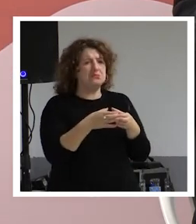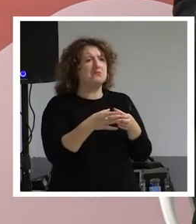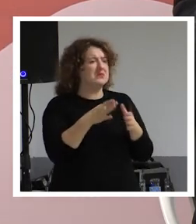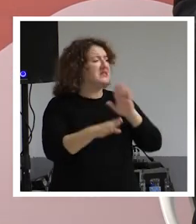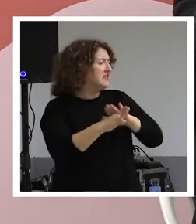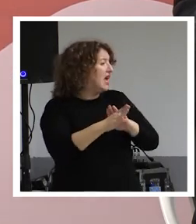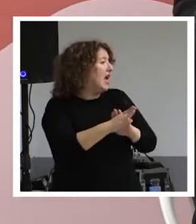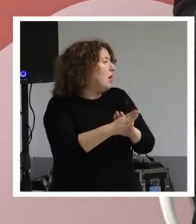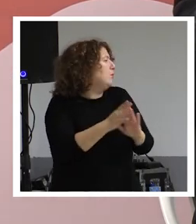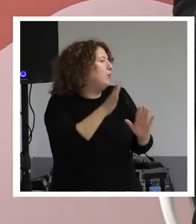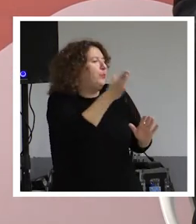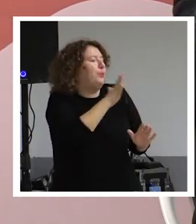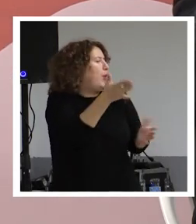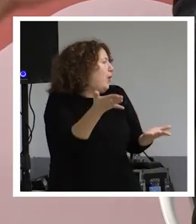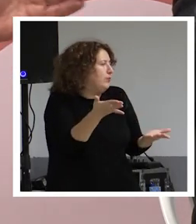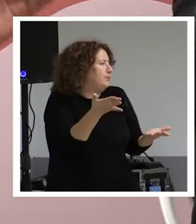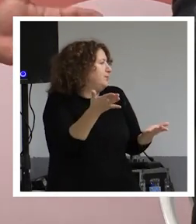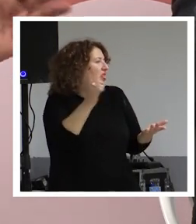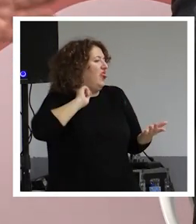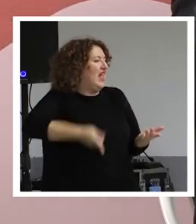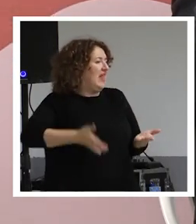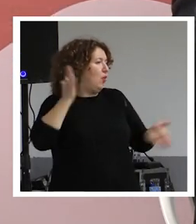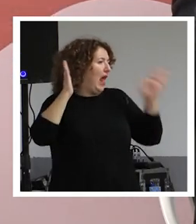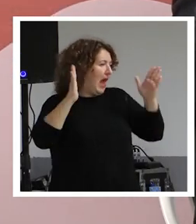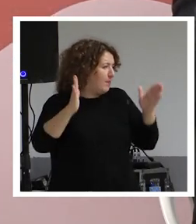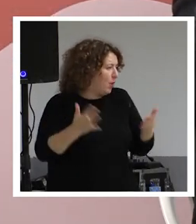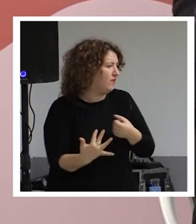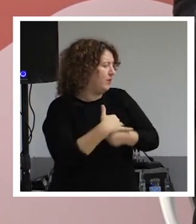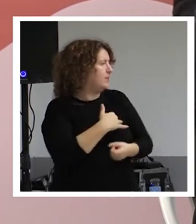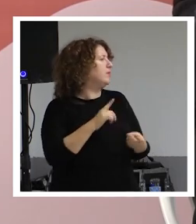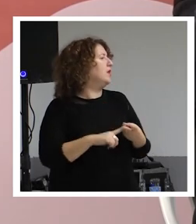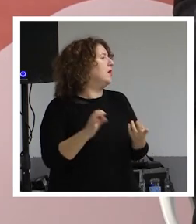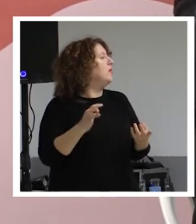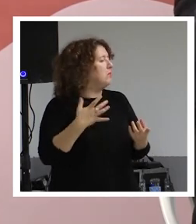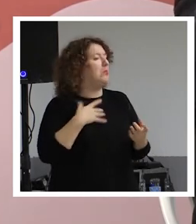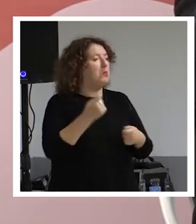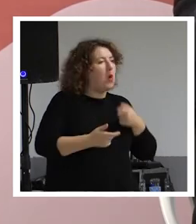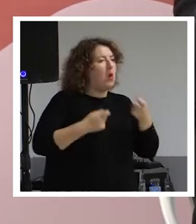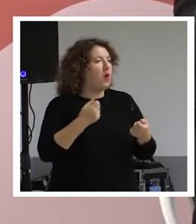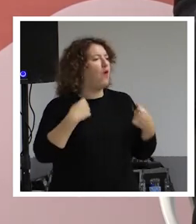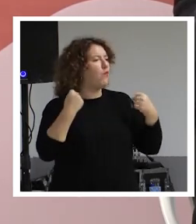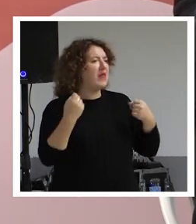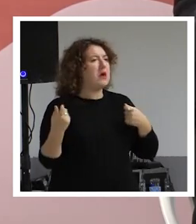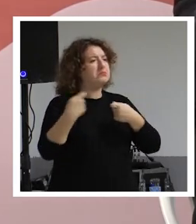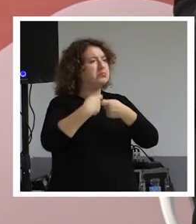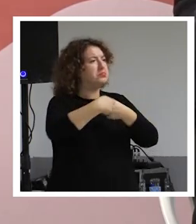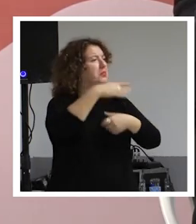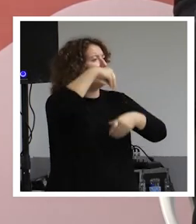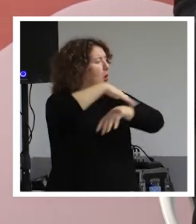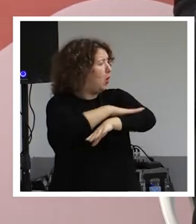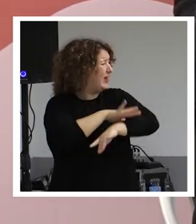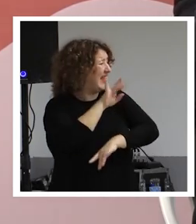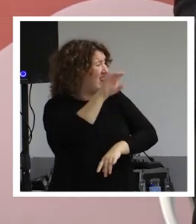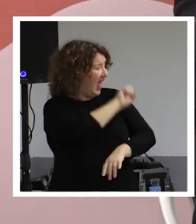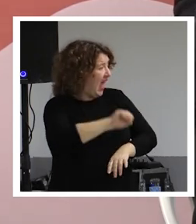de Centro no está desde el partido comunista hasta la democracia cristiana es un partido que logró mantenerse